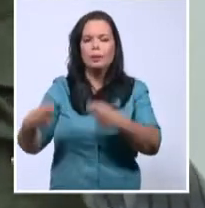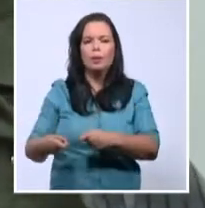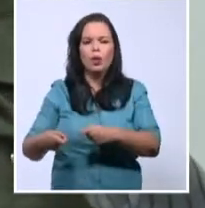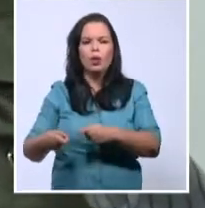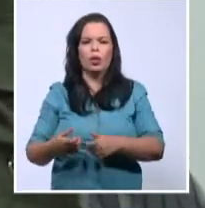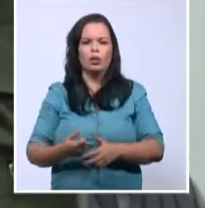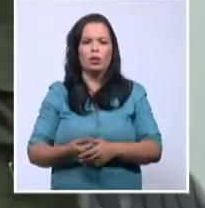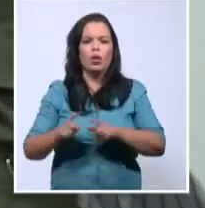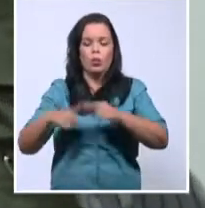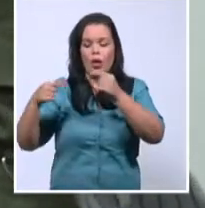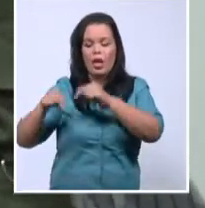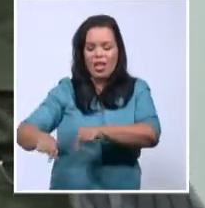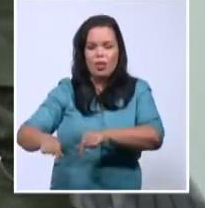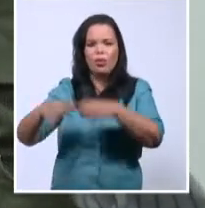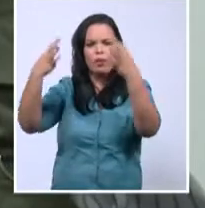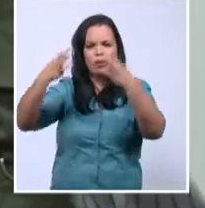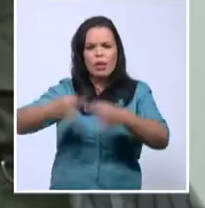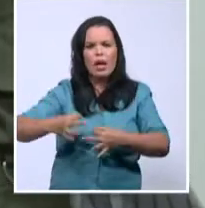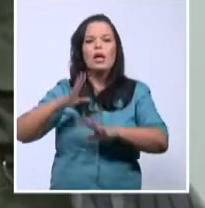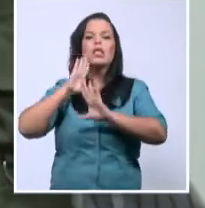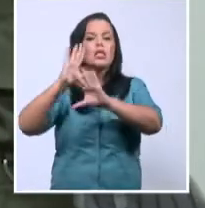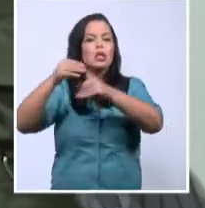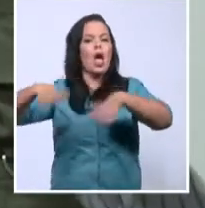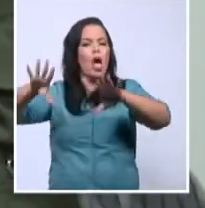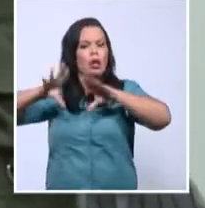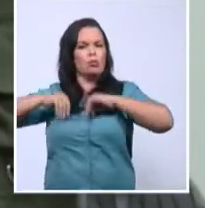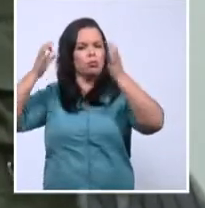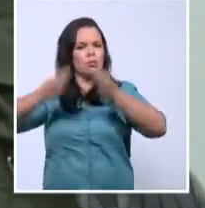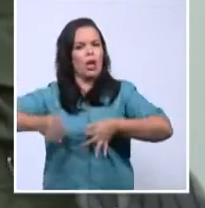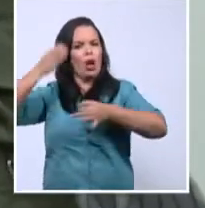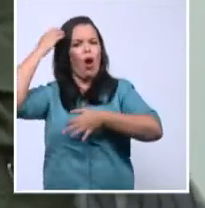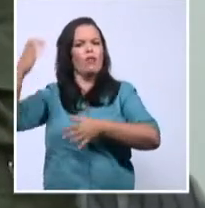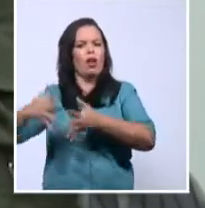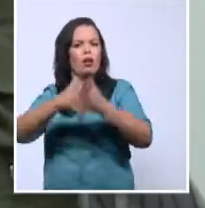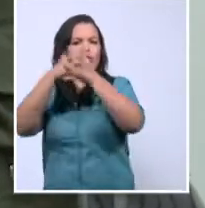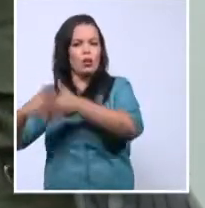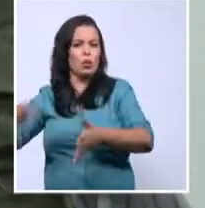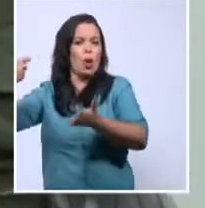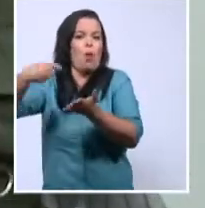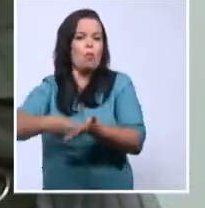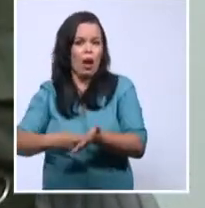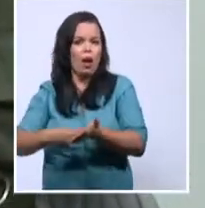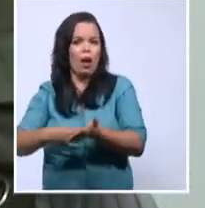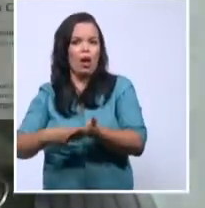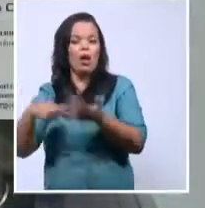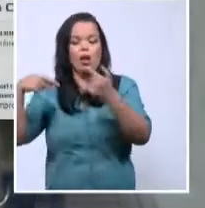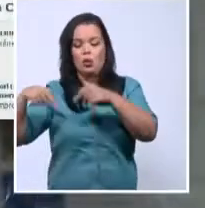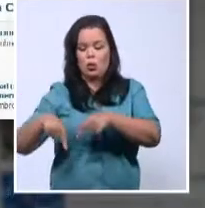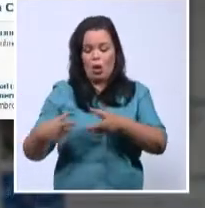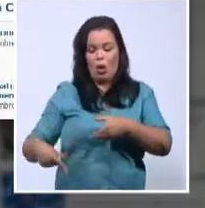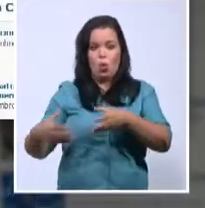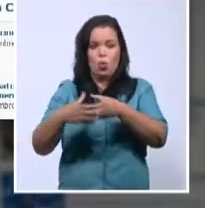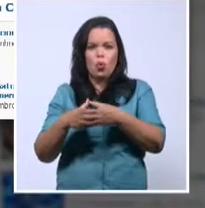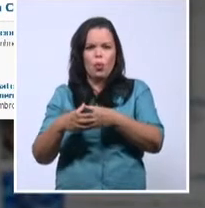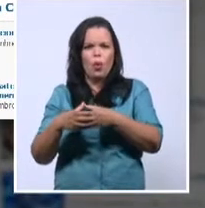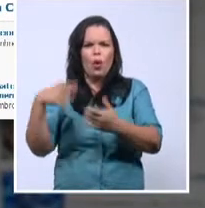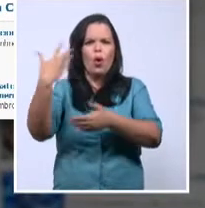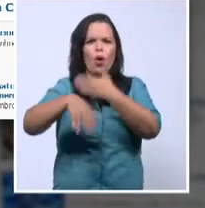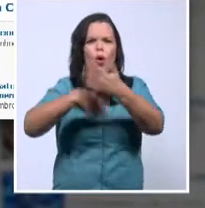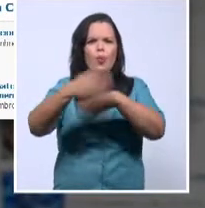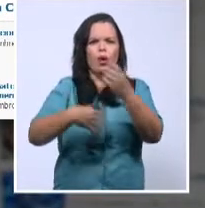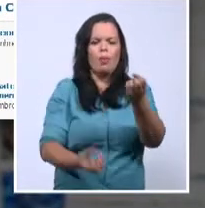confiesan recibir dinero de los contribuyentes norteamericanos para desestabilizar nuestro orden social. En estos 7 puntos que